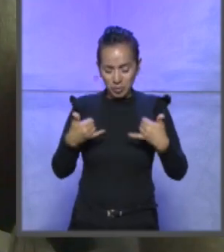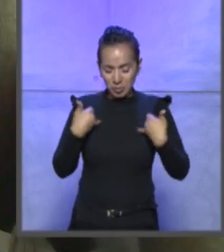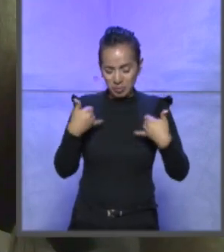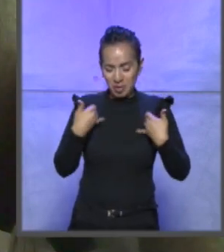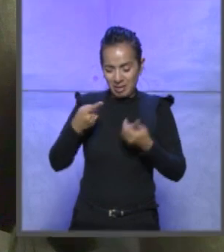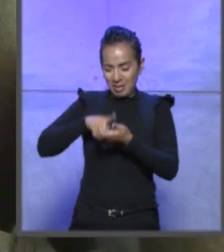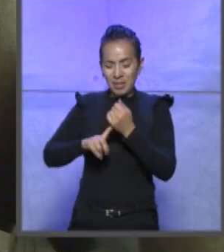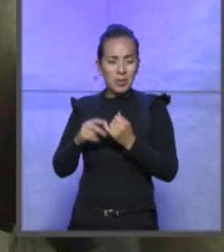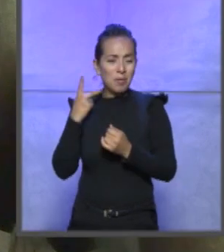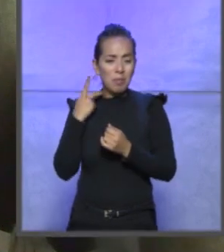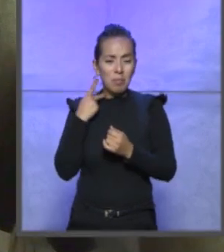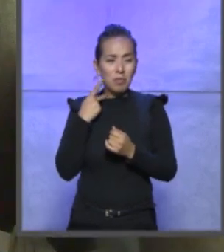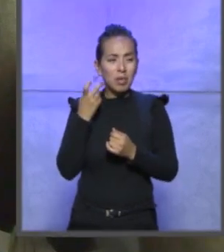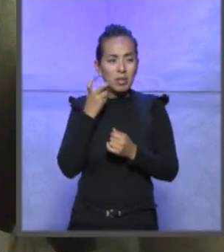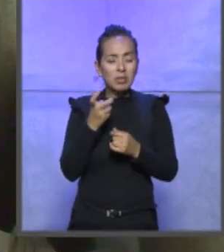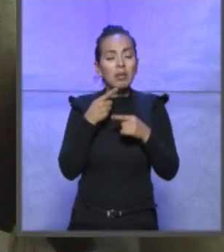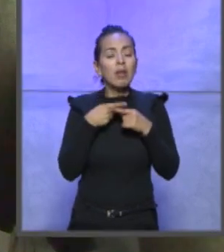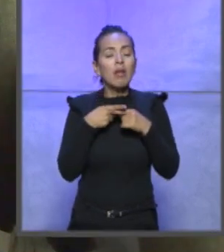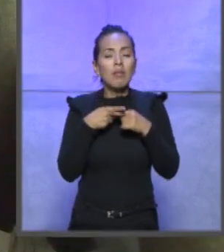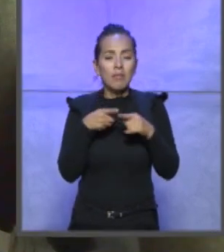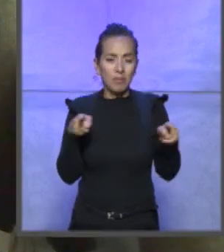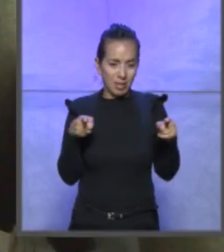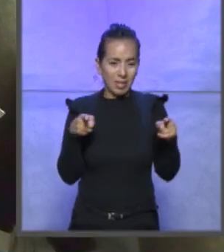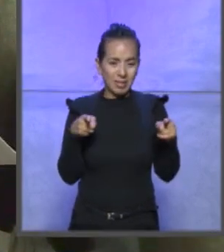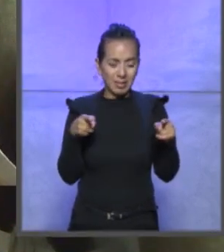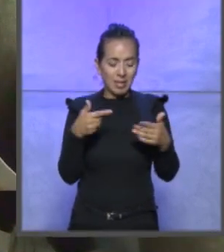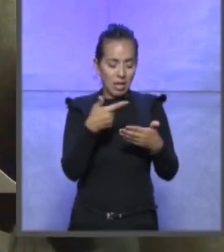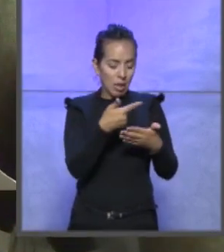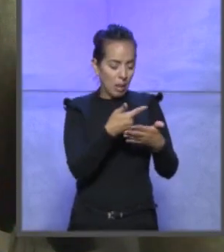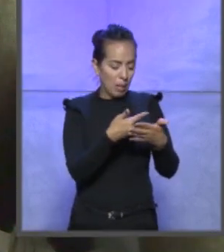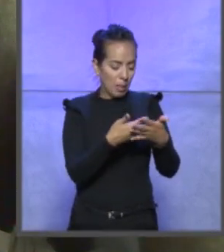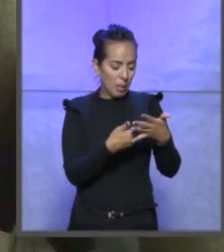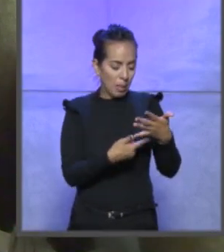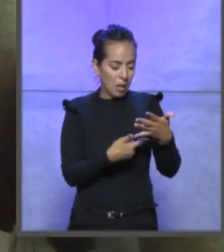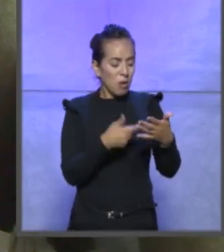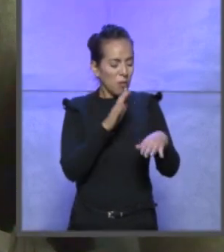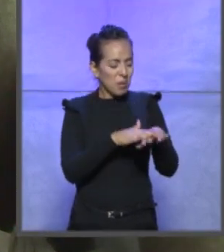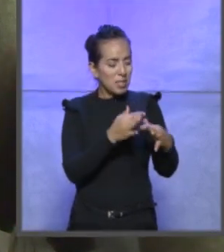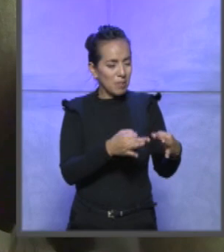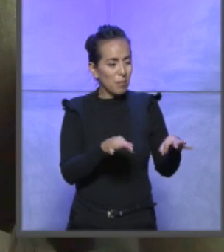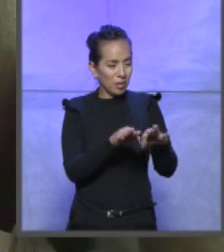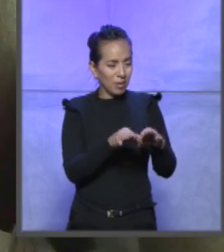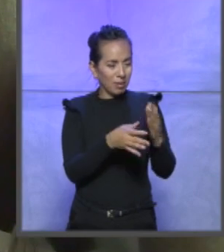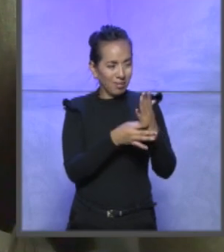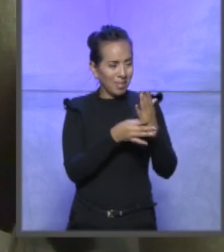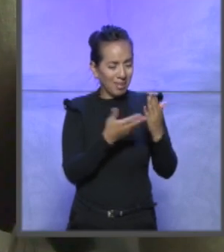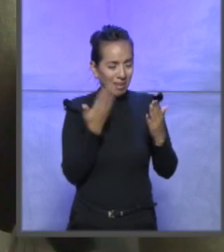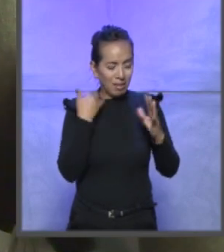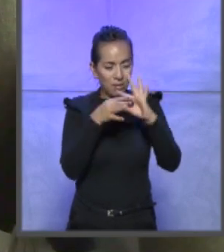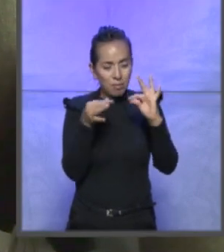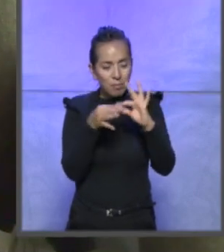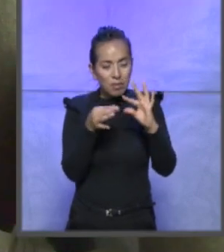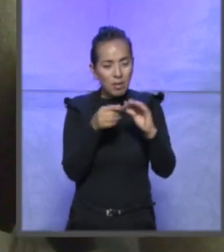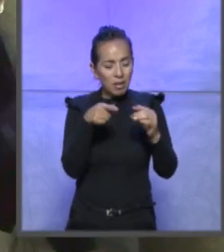política de los jóvenes, es justamente la diferencia en la agenda, las prioridades, como ustedes están